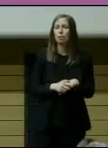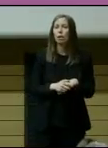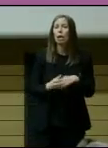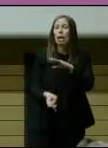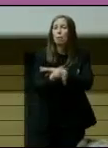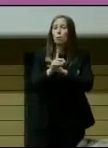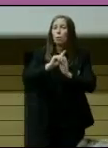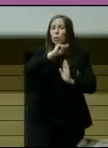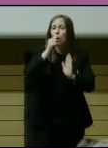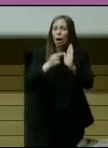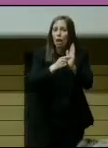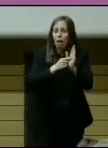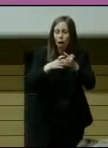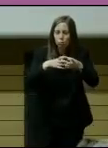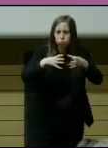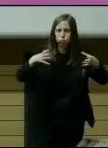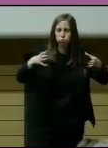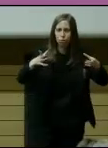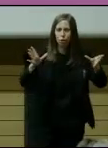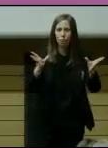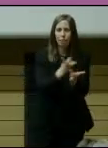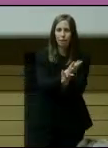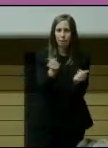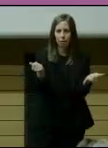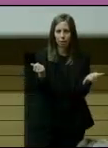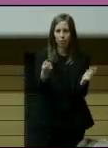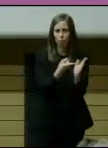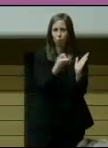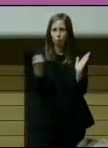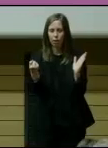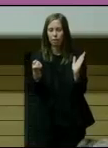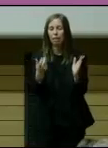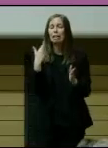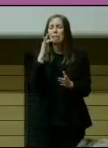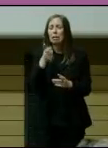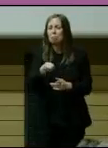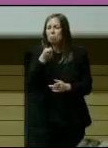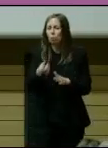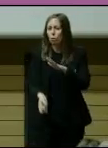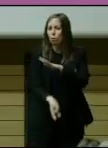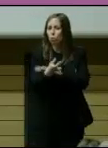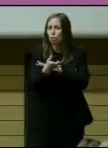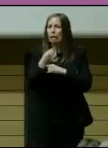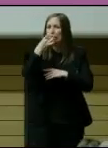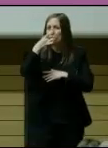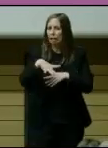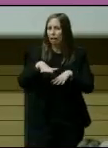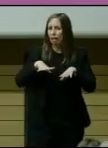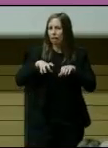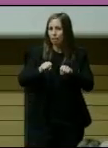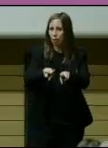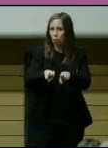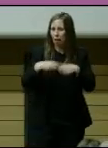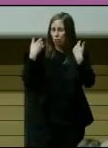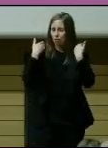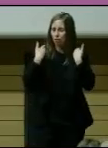que se hacía en cantidades industriales ha desaparecido. Y el poco fentanilo que se genera lo tiene ya reservado y comprado,